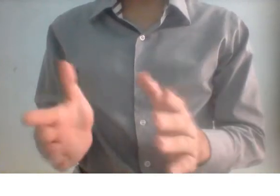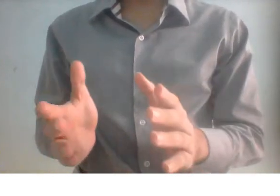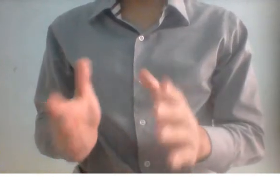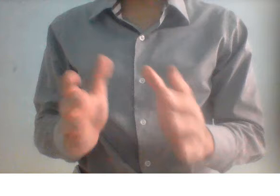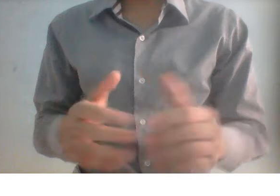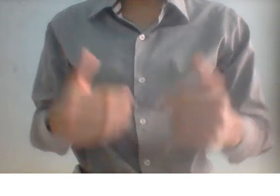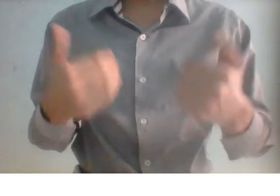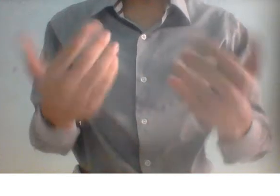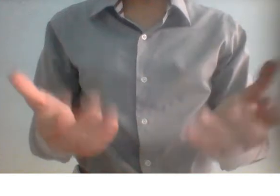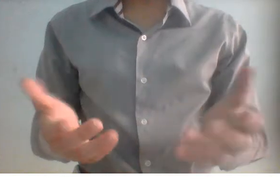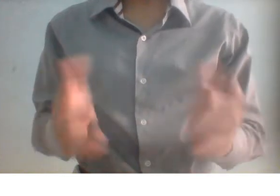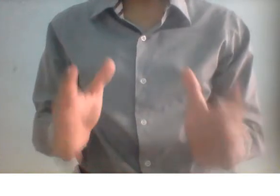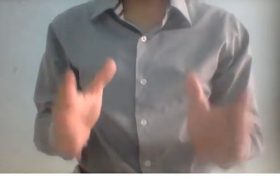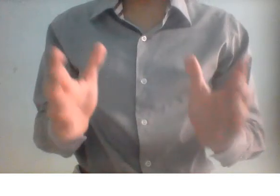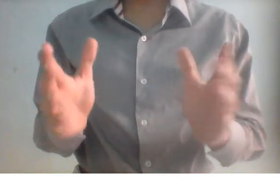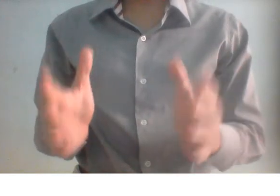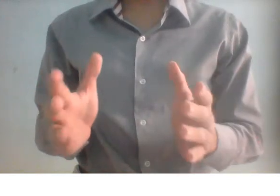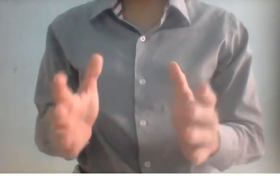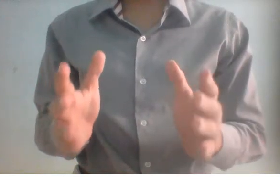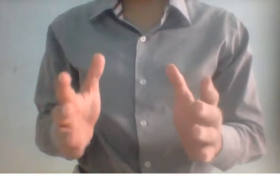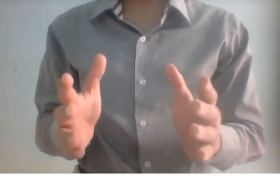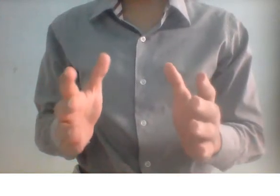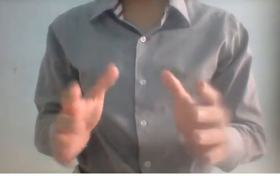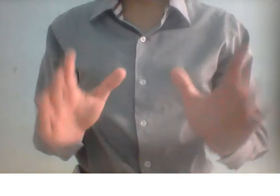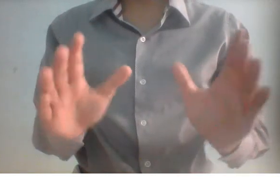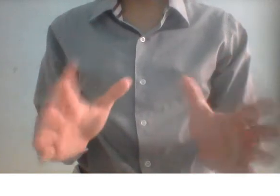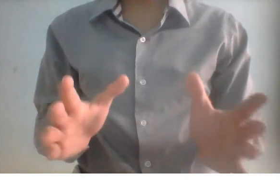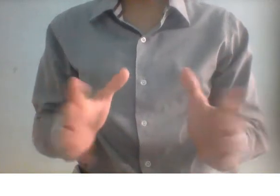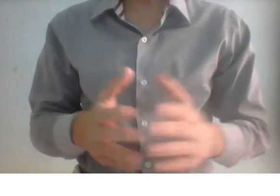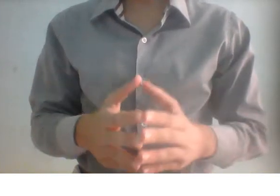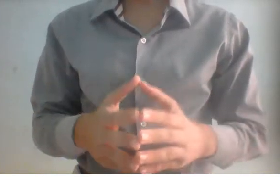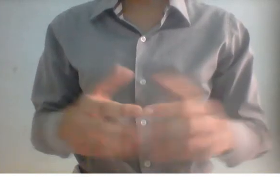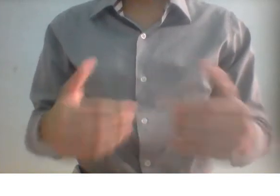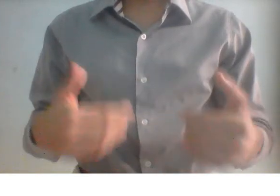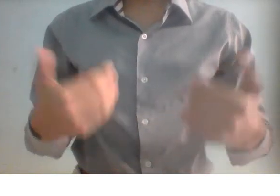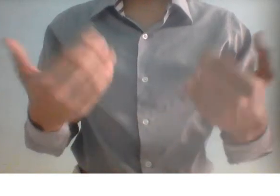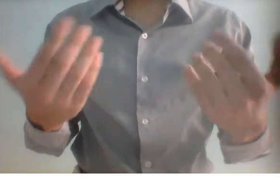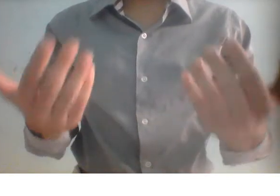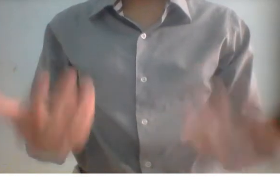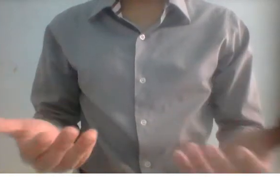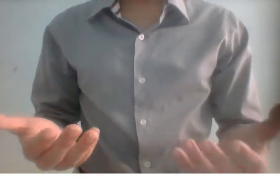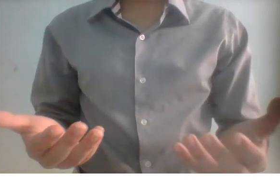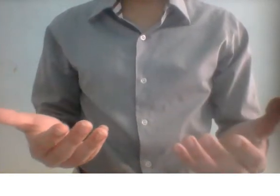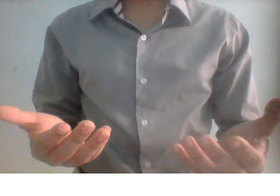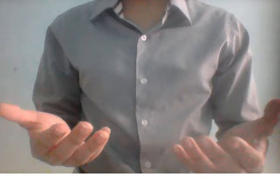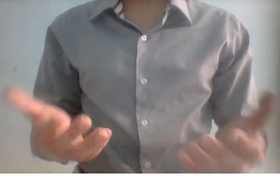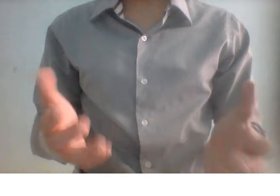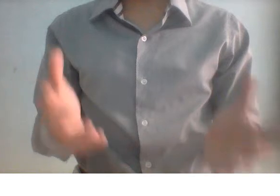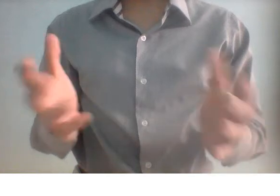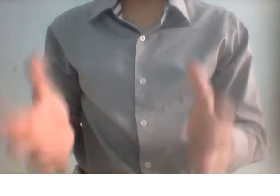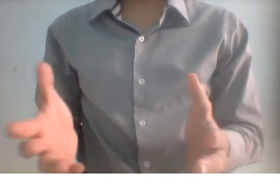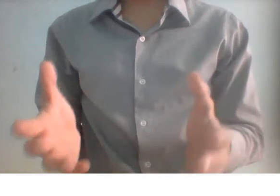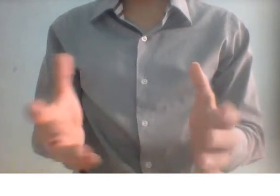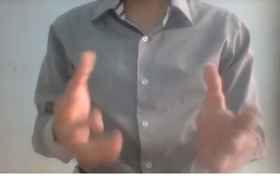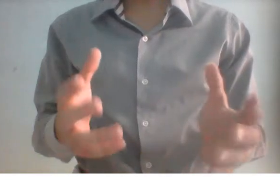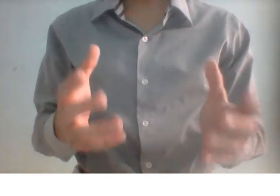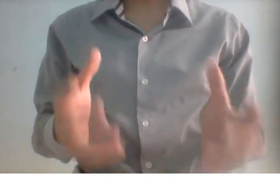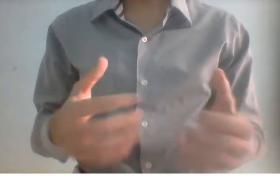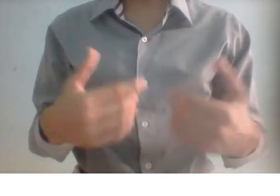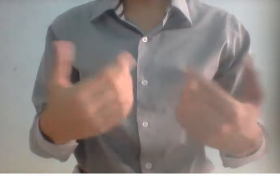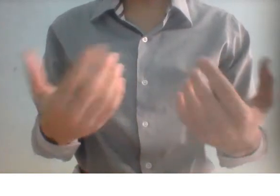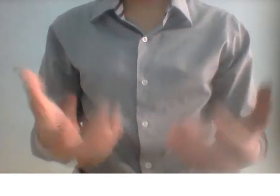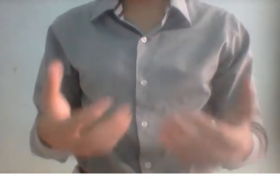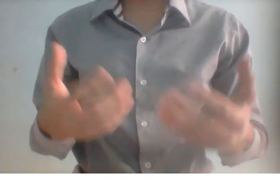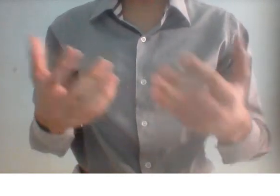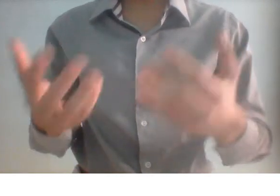problemas económicos, y en realidad sí puede llevar a ese tipo de problemas, algunos conflictos, pero si seguimos en la actualidad permitiendo que